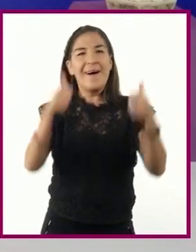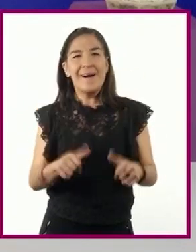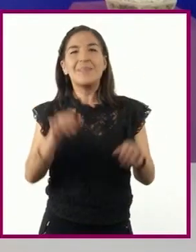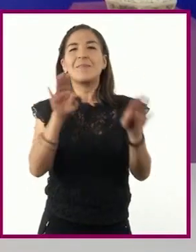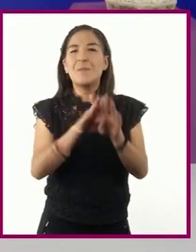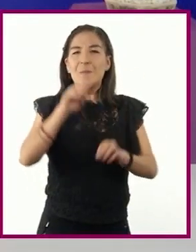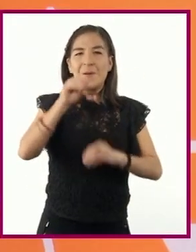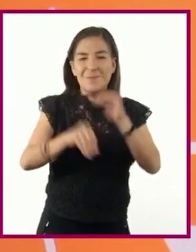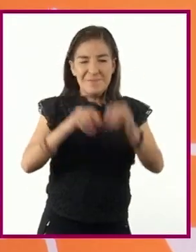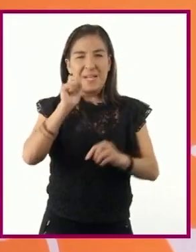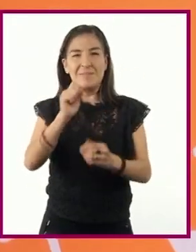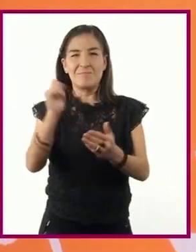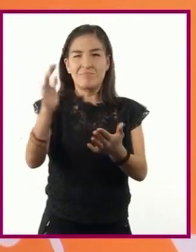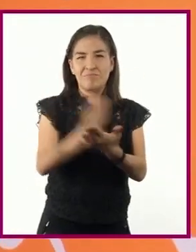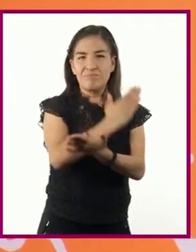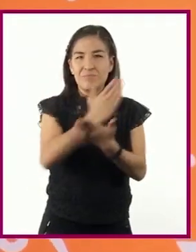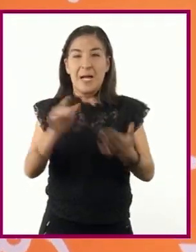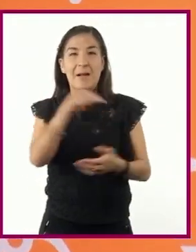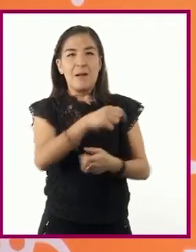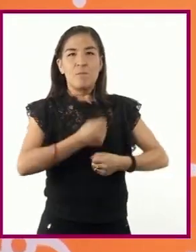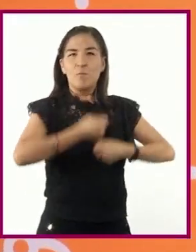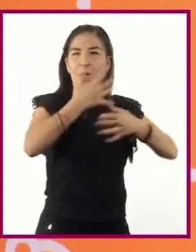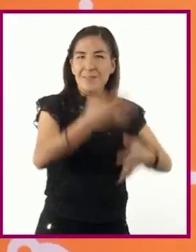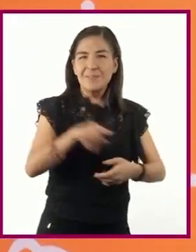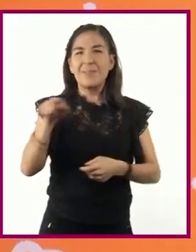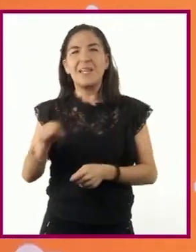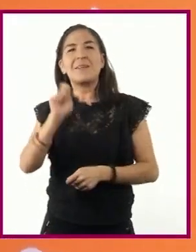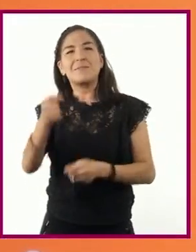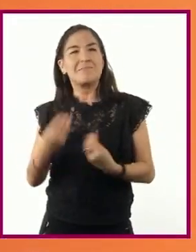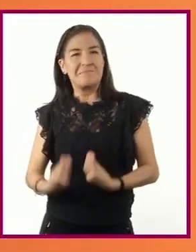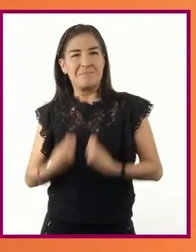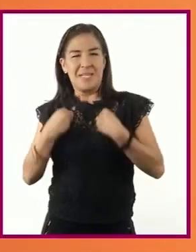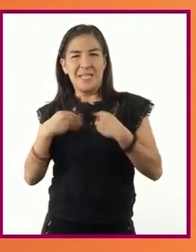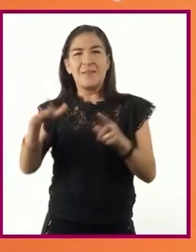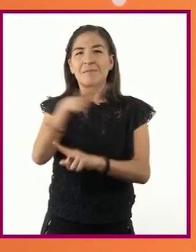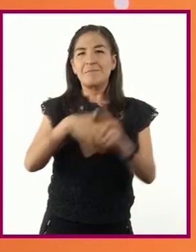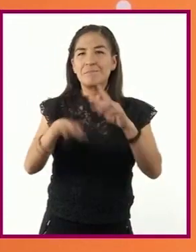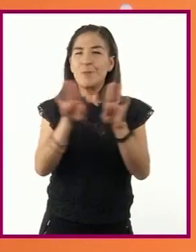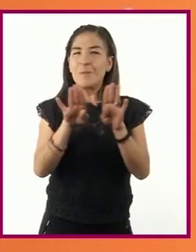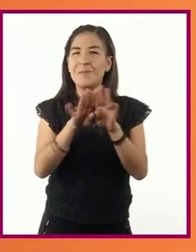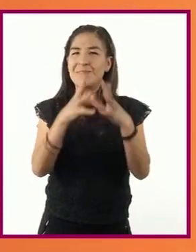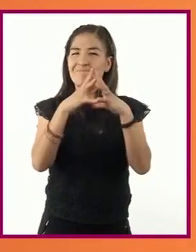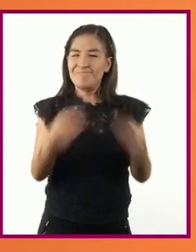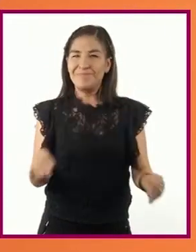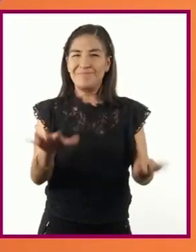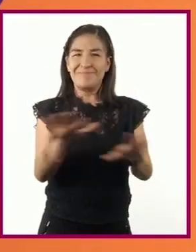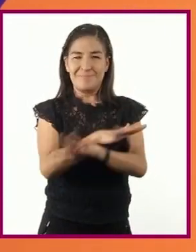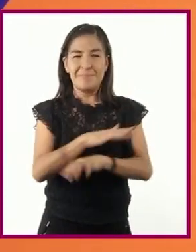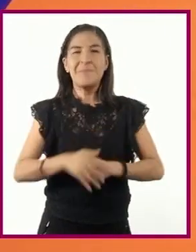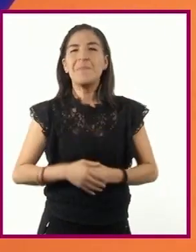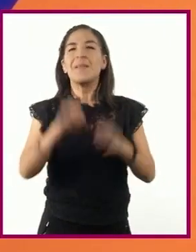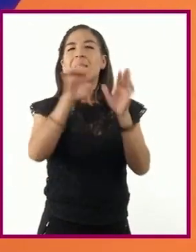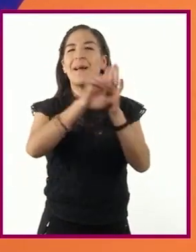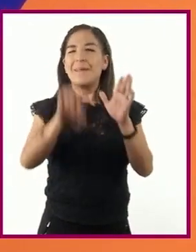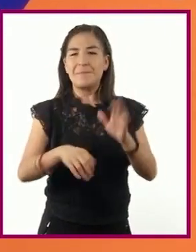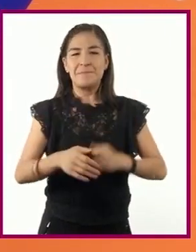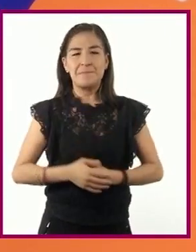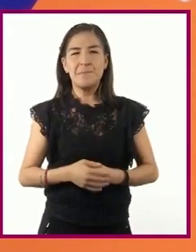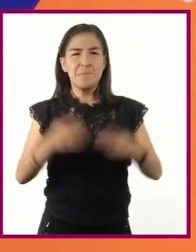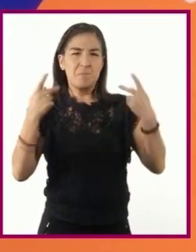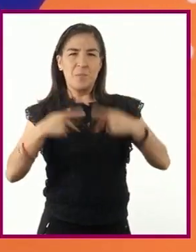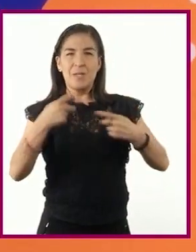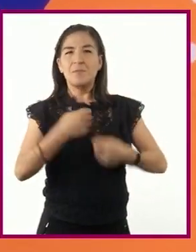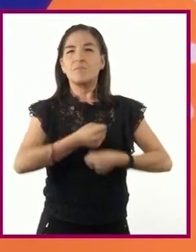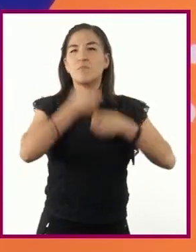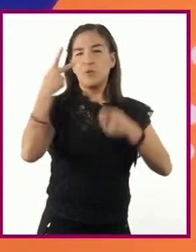que la separación entre la poesía y otros ámbitos de la vida desaparecieran. Por ejemplo, los poetas